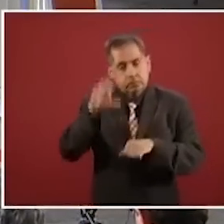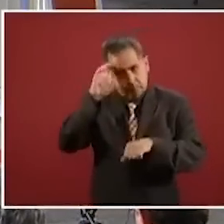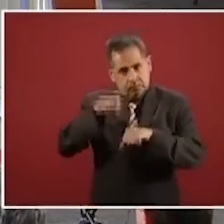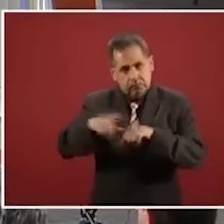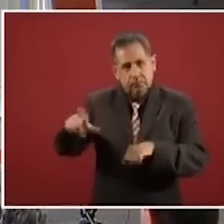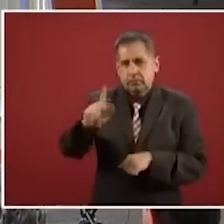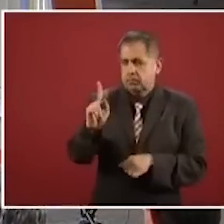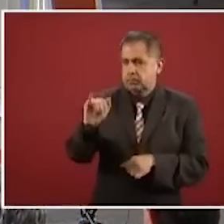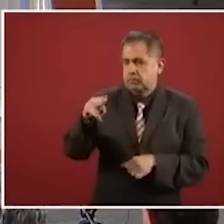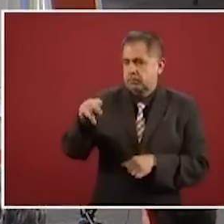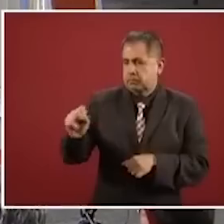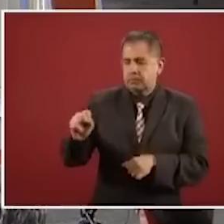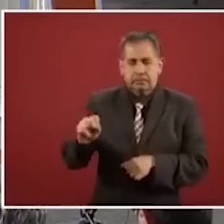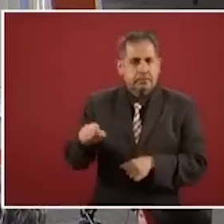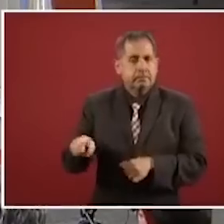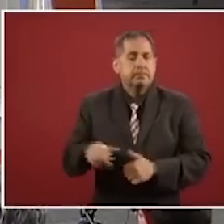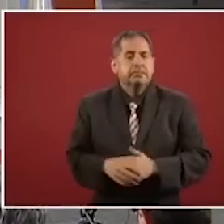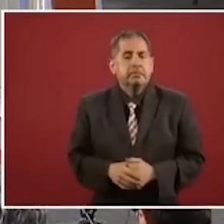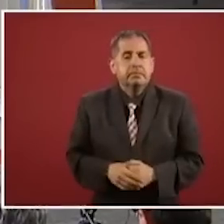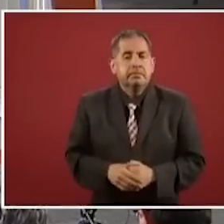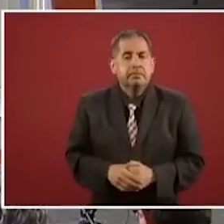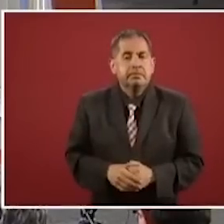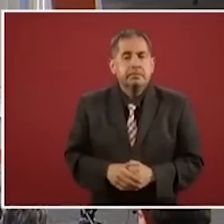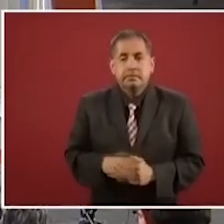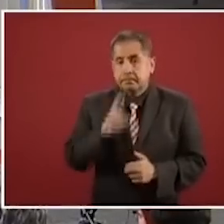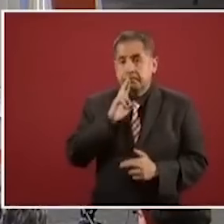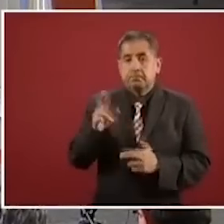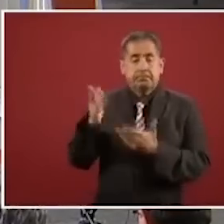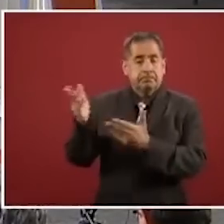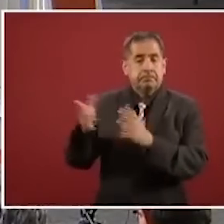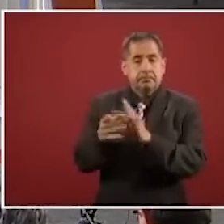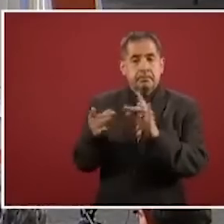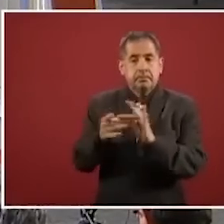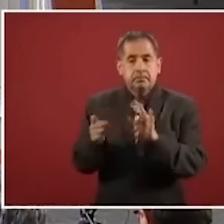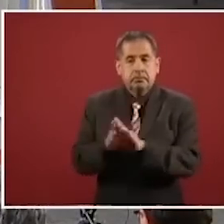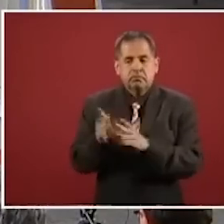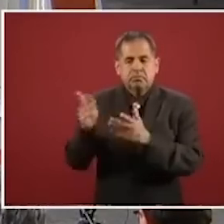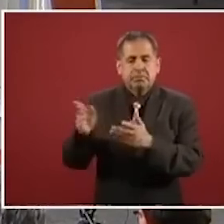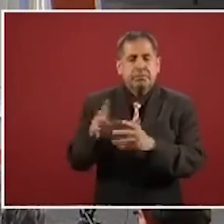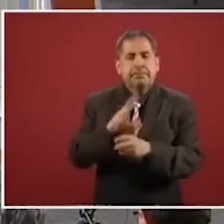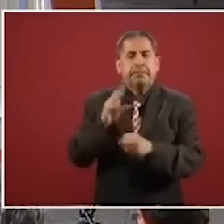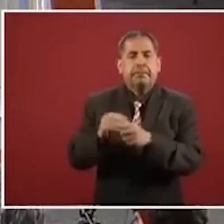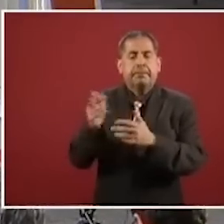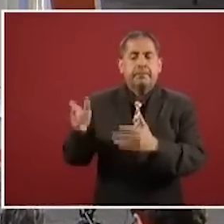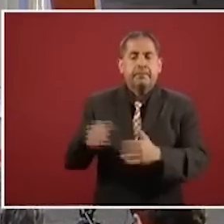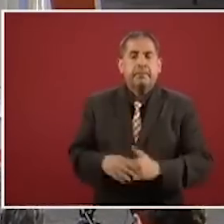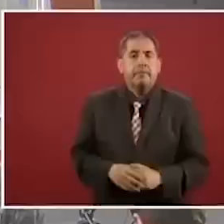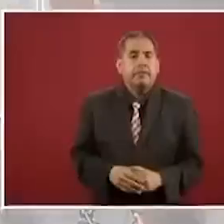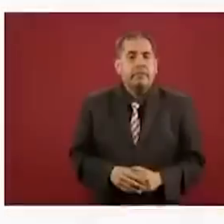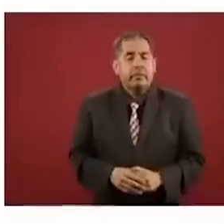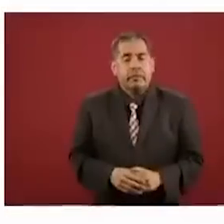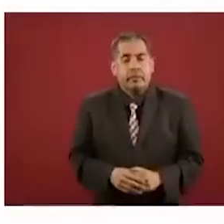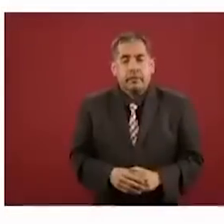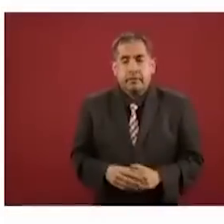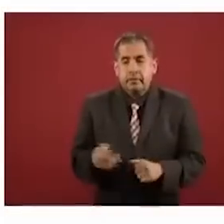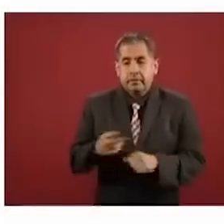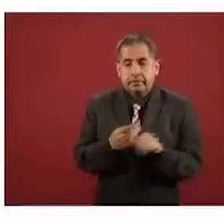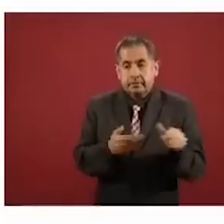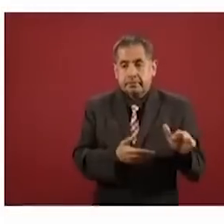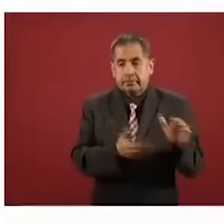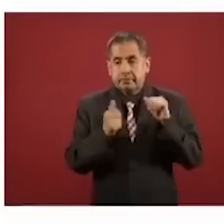Pinos. Aquí pueden ver los resultados en general. Lo que obtuvimos